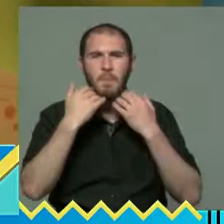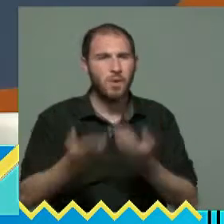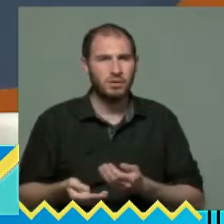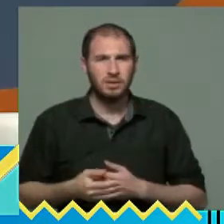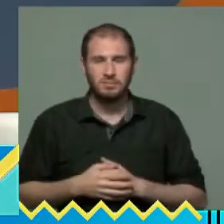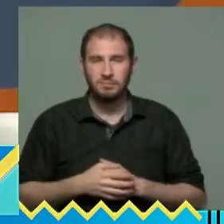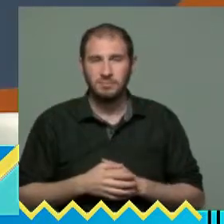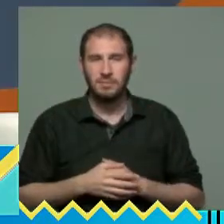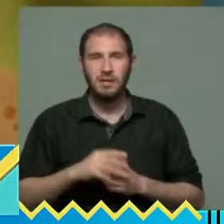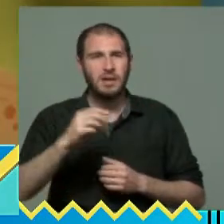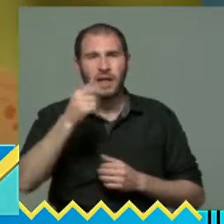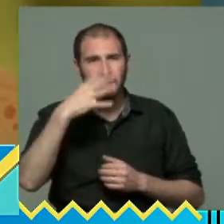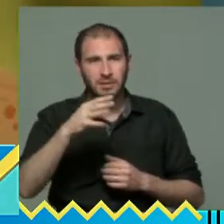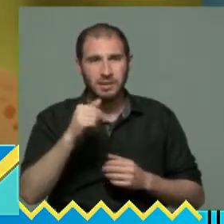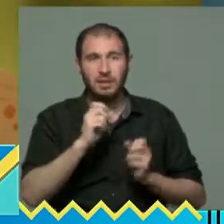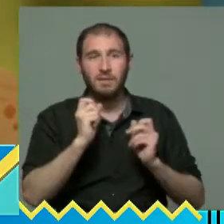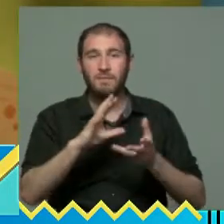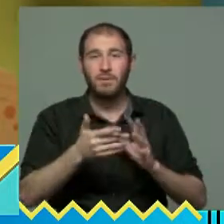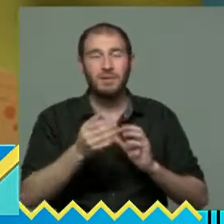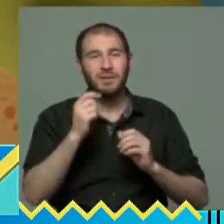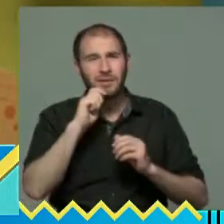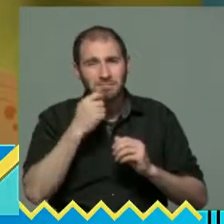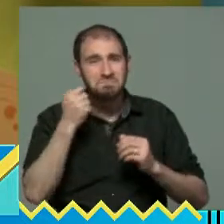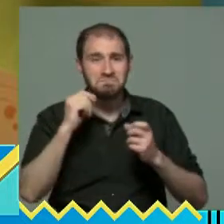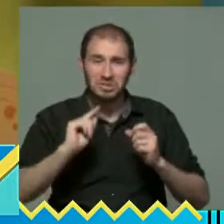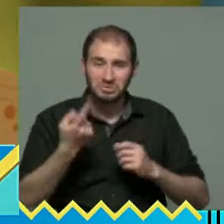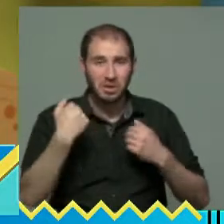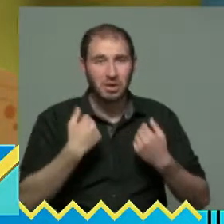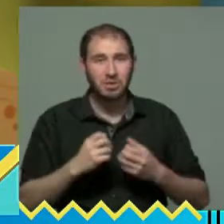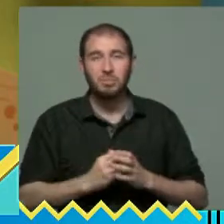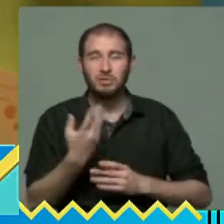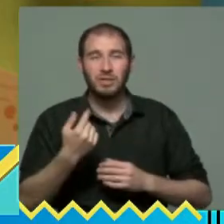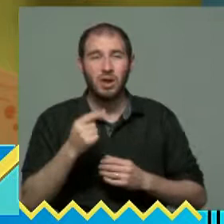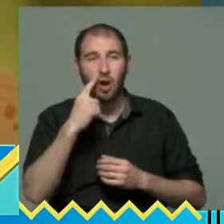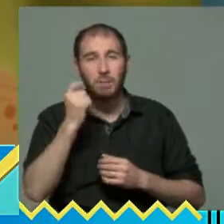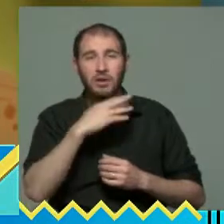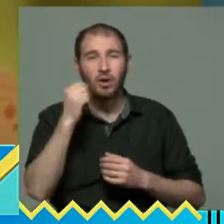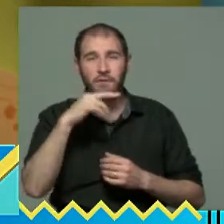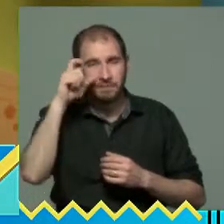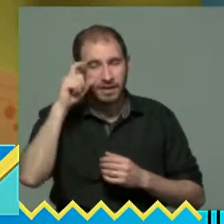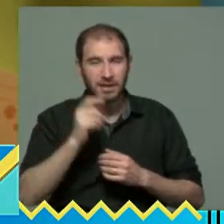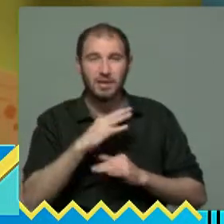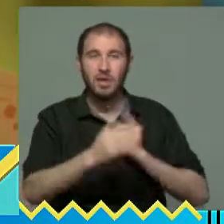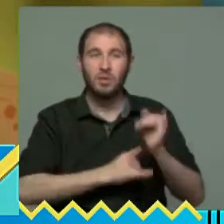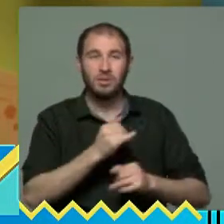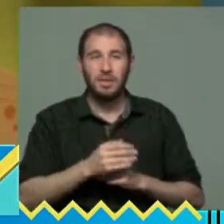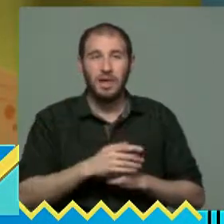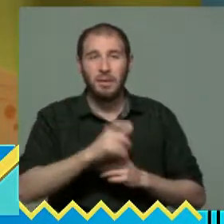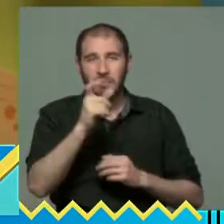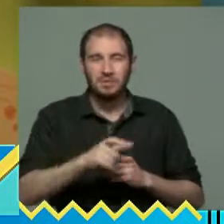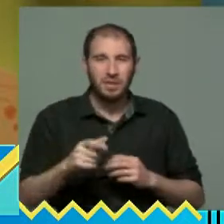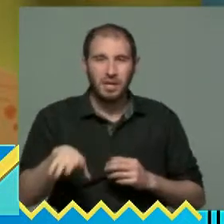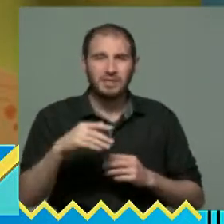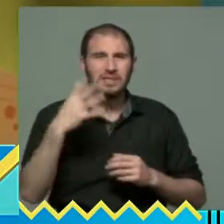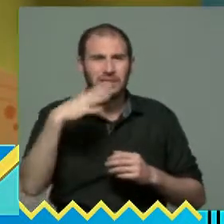que gane Cristina. Pero lo dijo de una forma tan simpática, tan espontánea, que Juan Jofré, incluso yo estoy seguro que hasta gente que ni siquiera es